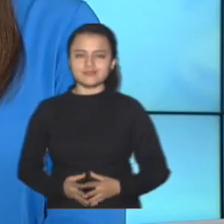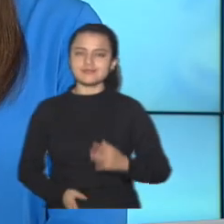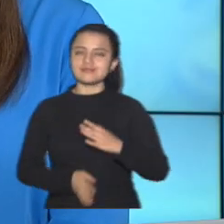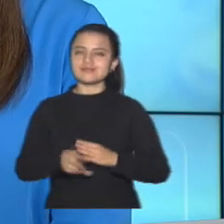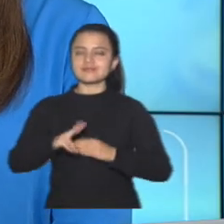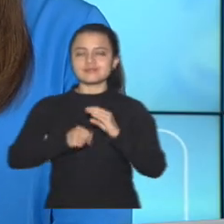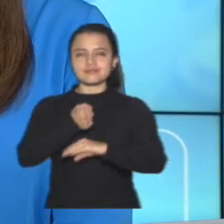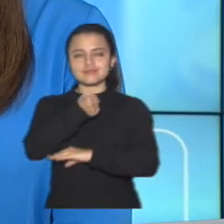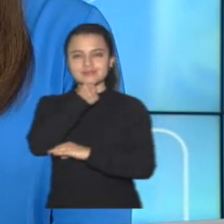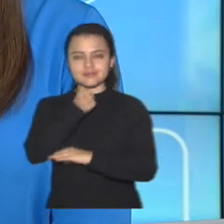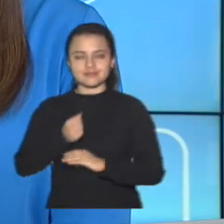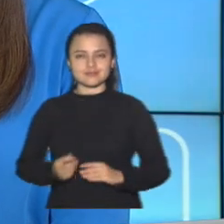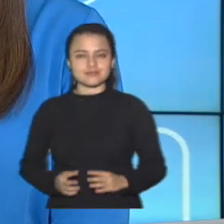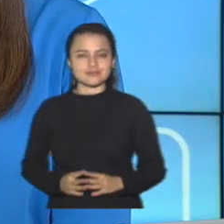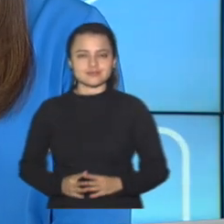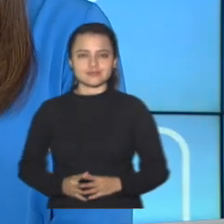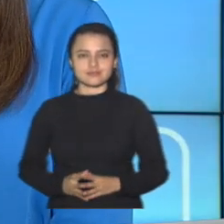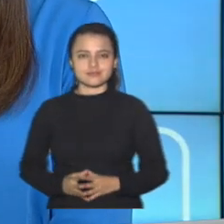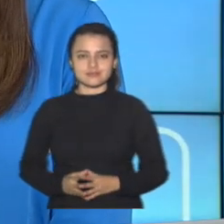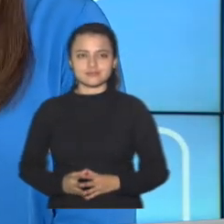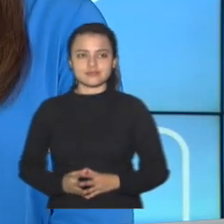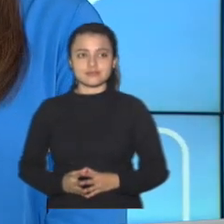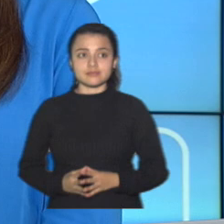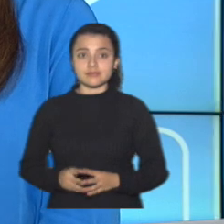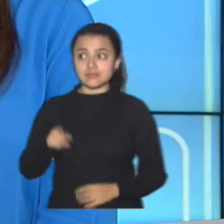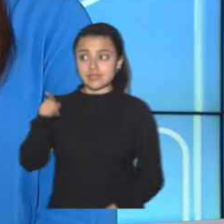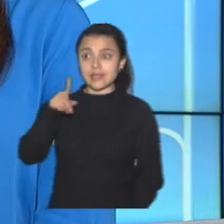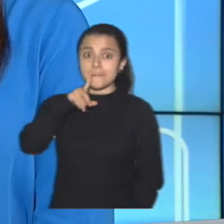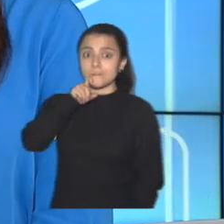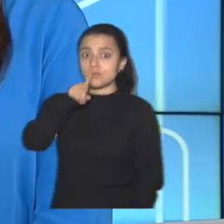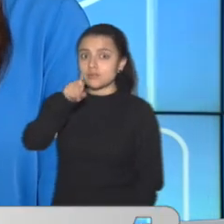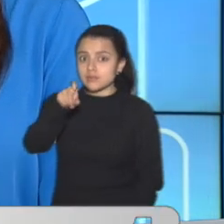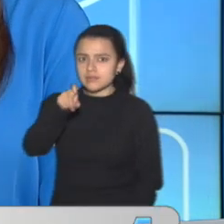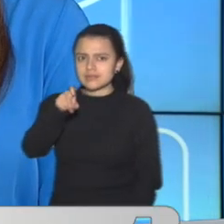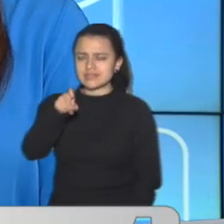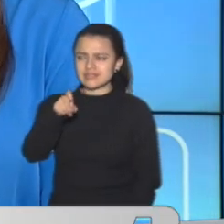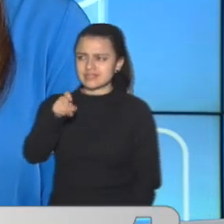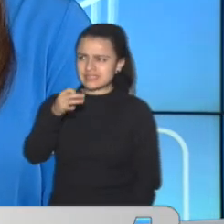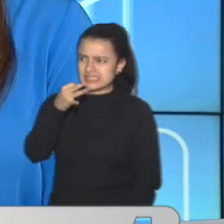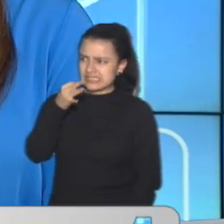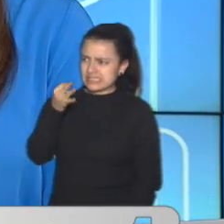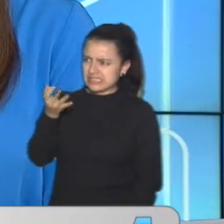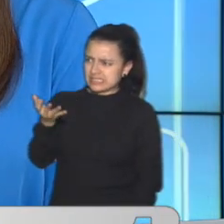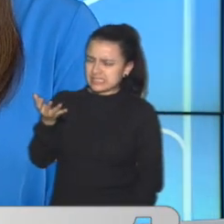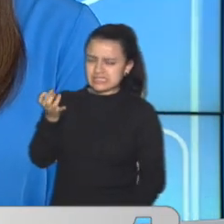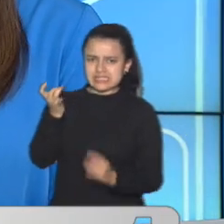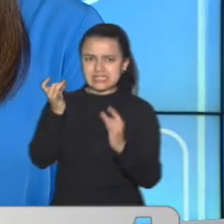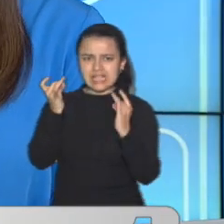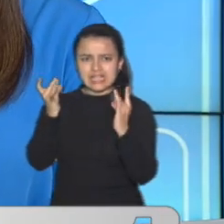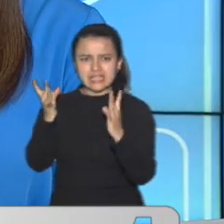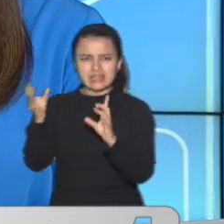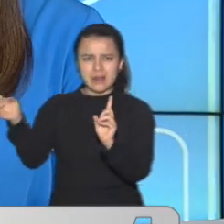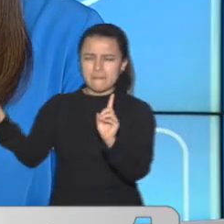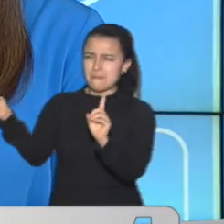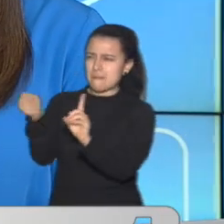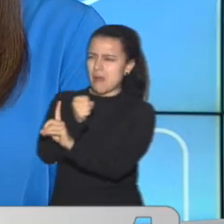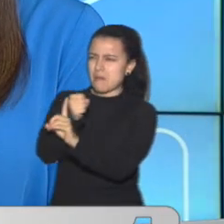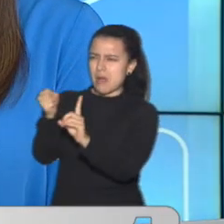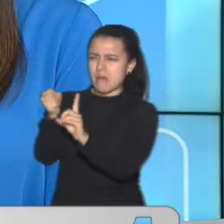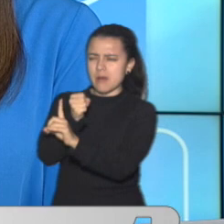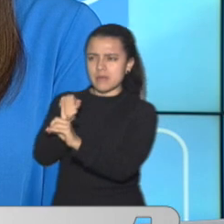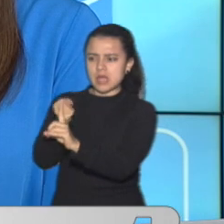seguimos en noticia entro 1 cm en bucaramanga denuncia en una brutal golpiza contra un detenido en una estación de policía